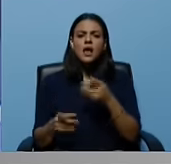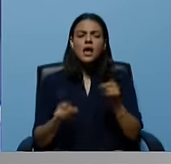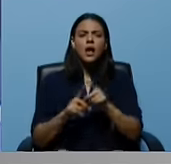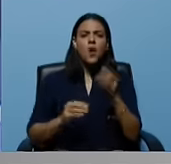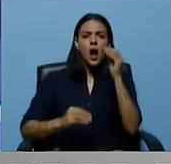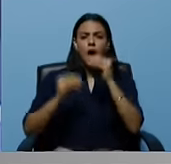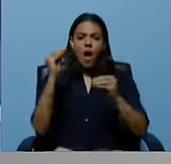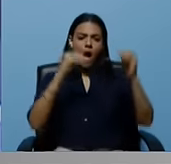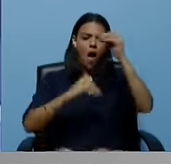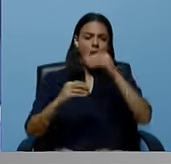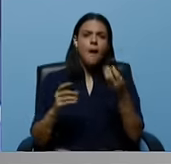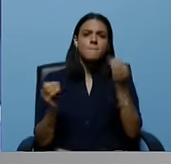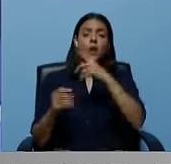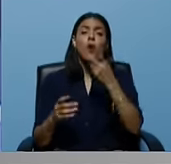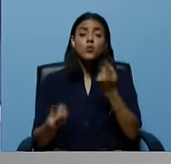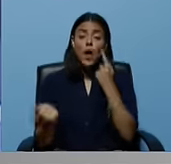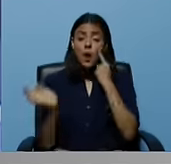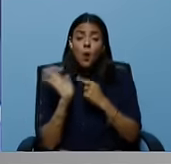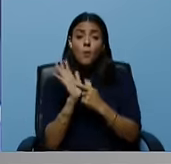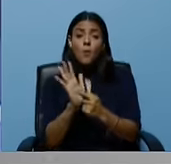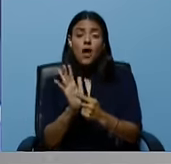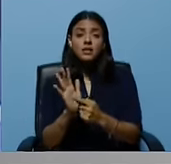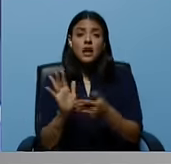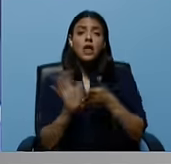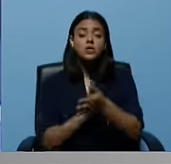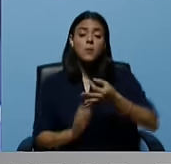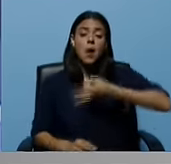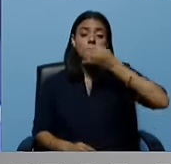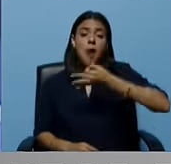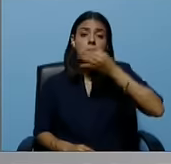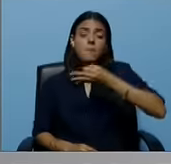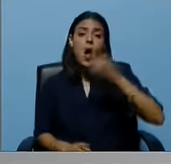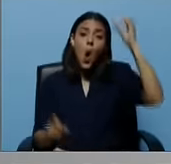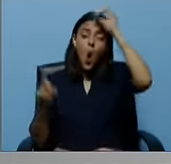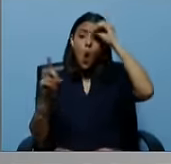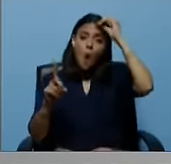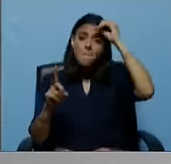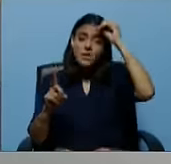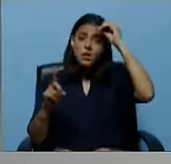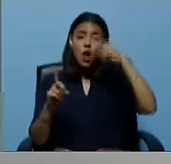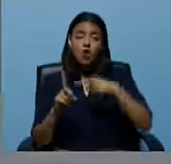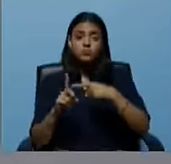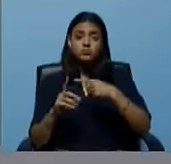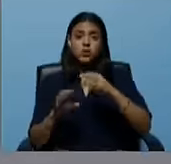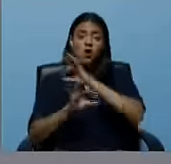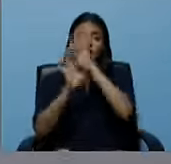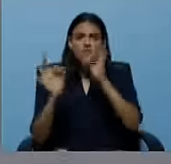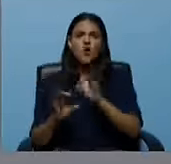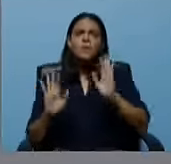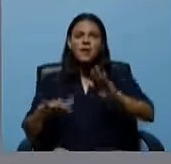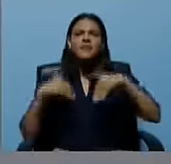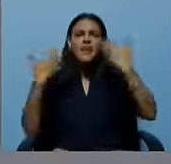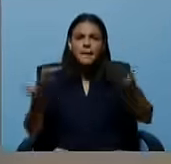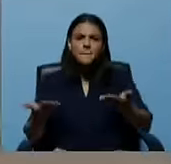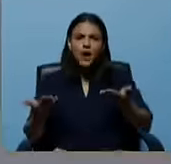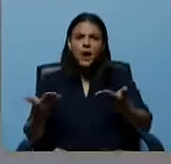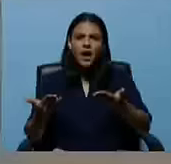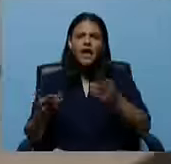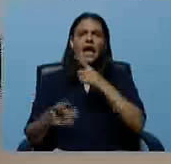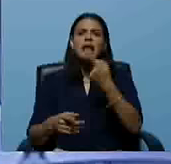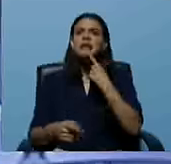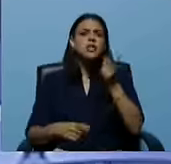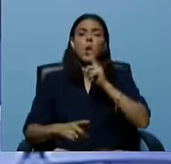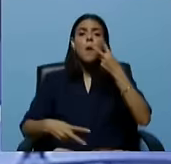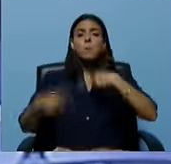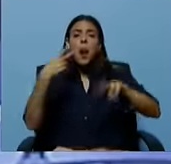en las pocas ocasiones en que aparece a emitir alguna opinión pública, pocos minutos después es desmentido por